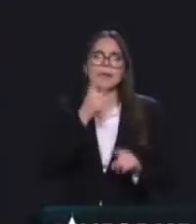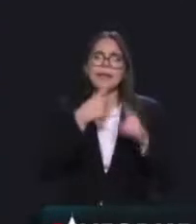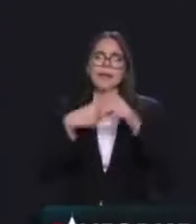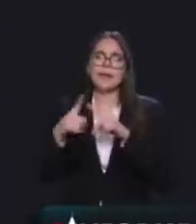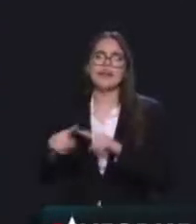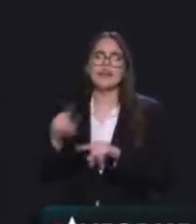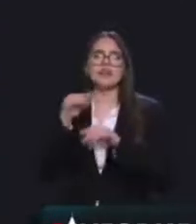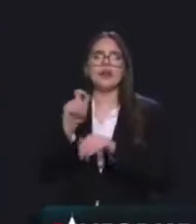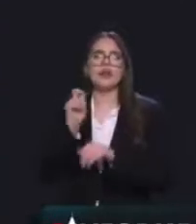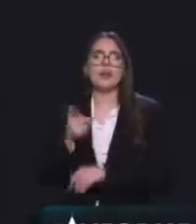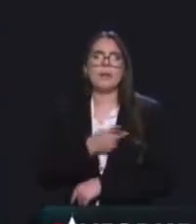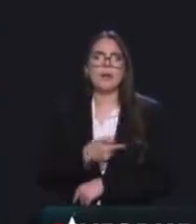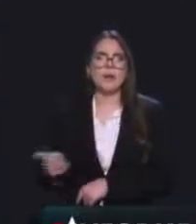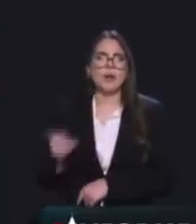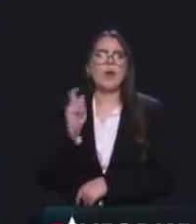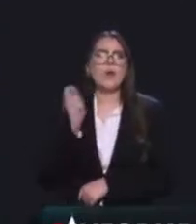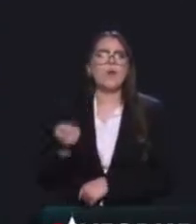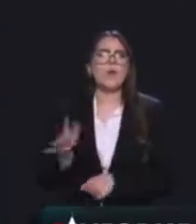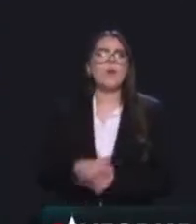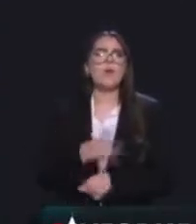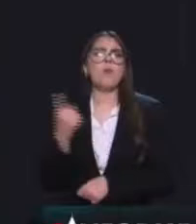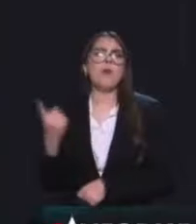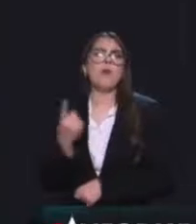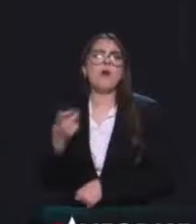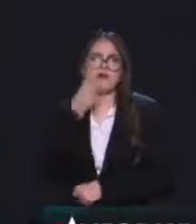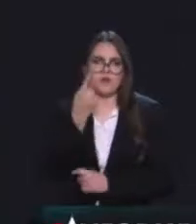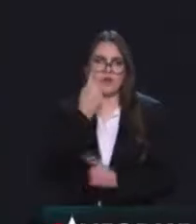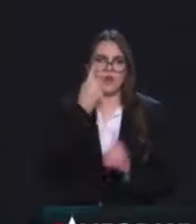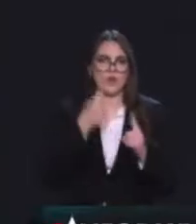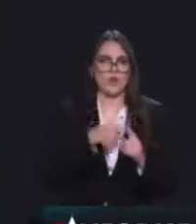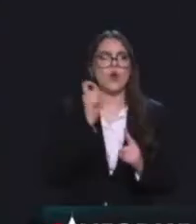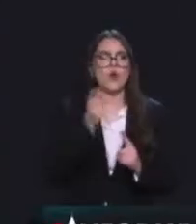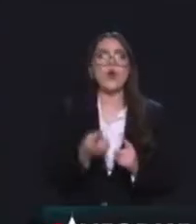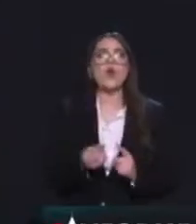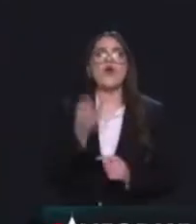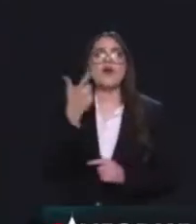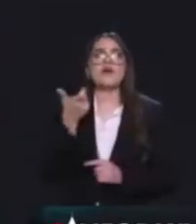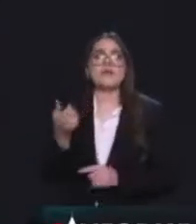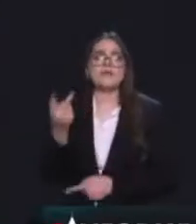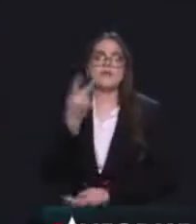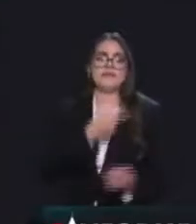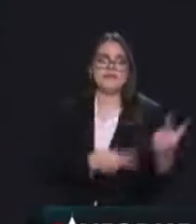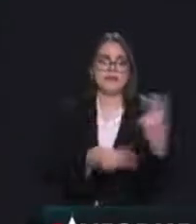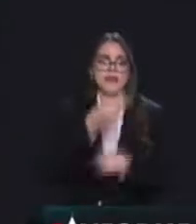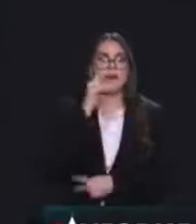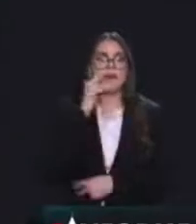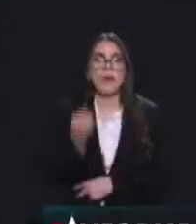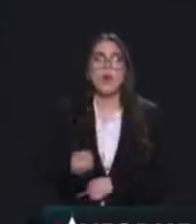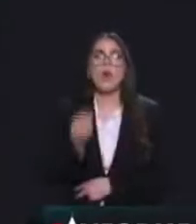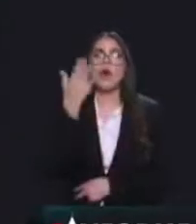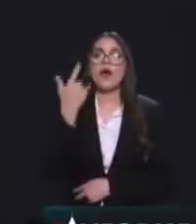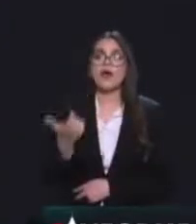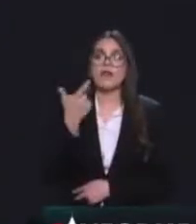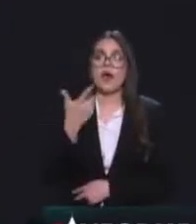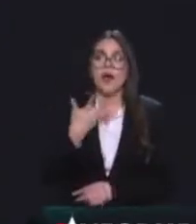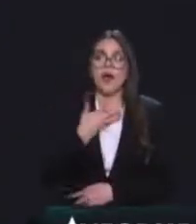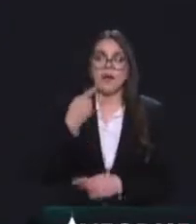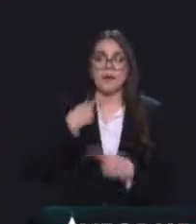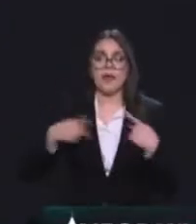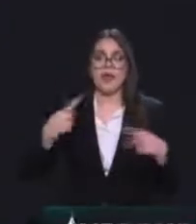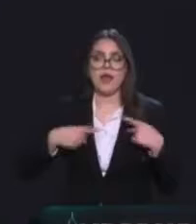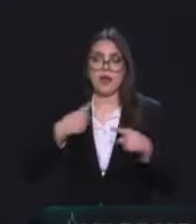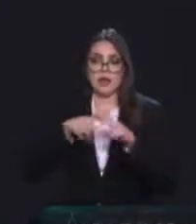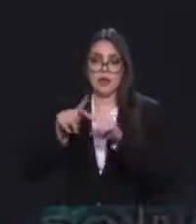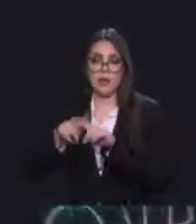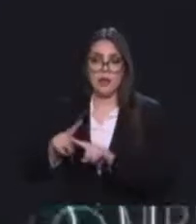de la pobreza es multidimensional porque por una parte mide el ingreso, entonces ahí sí podemos ver pues cuánto dinero tiene realmente la gente.